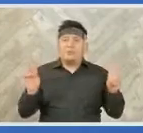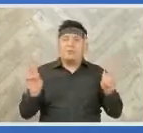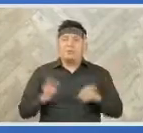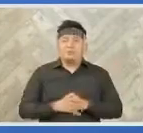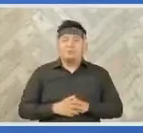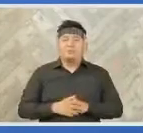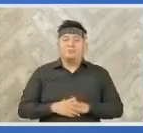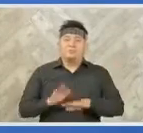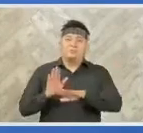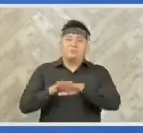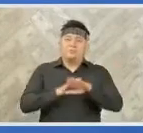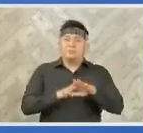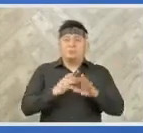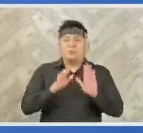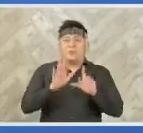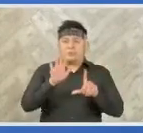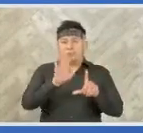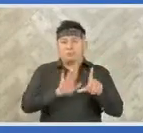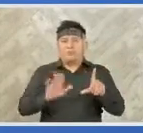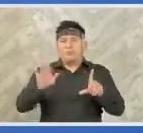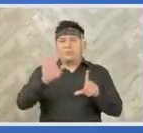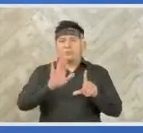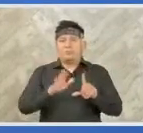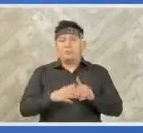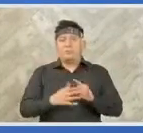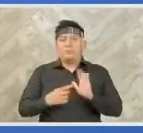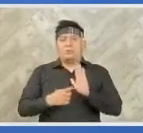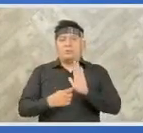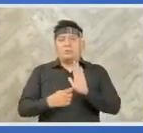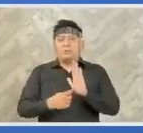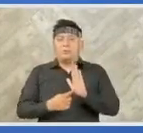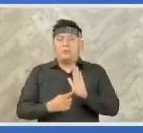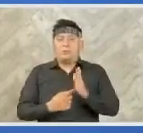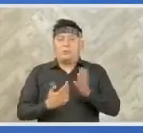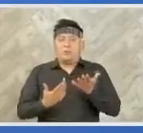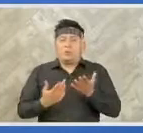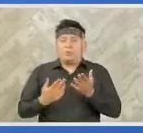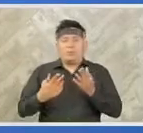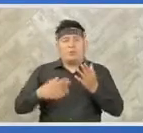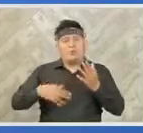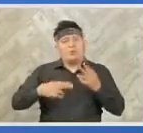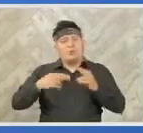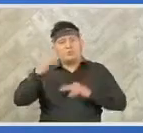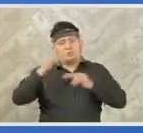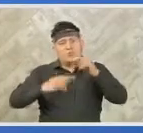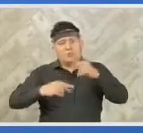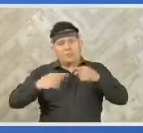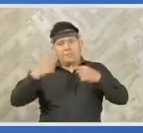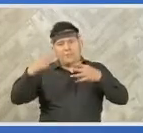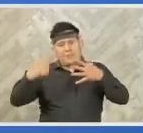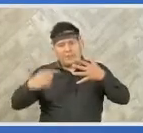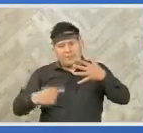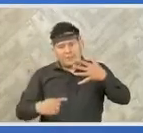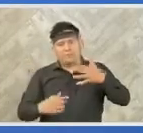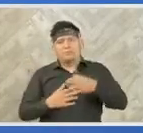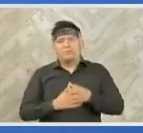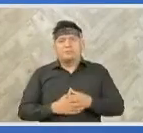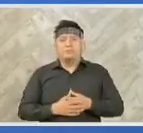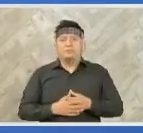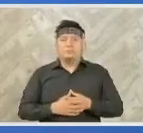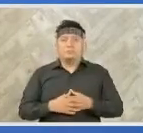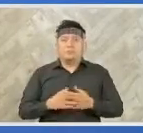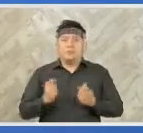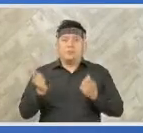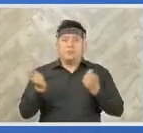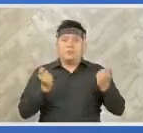a compartir con ustedes nuevamente la estructura del plan de desarrollo y en específico de la línea estratégica